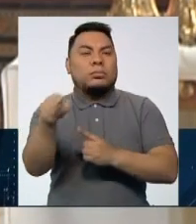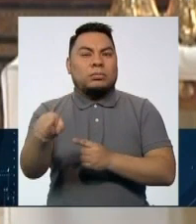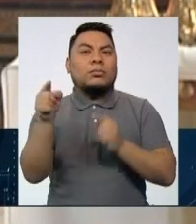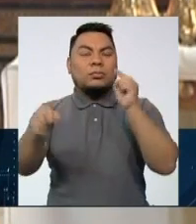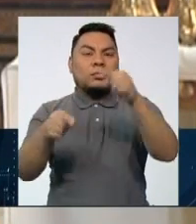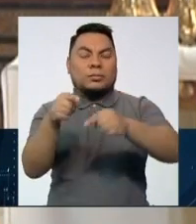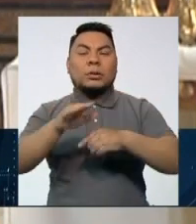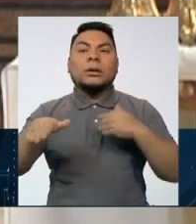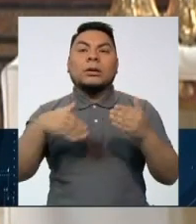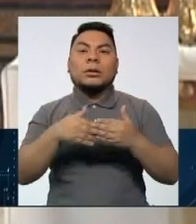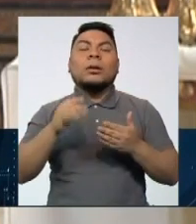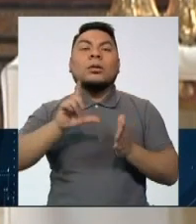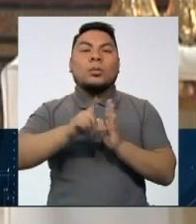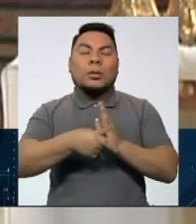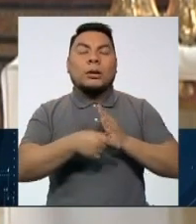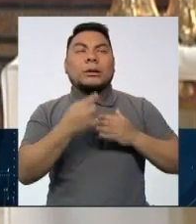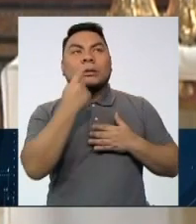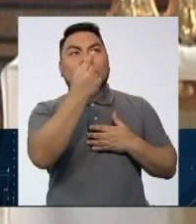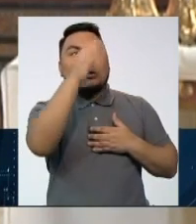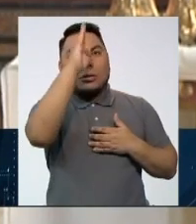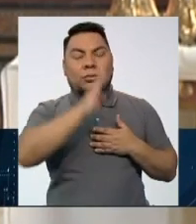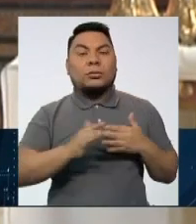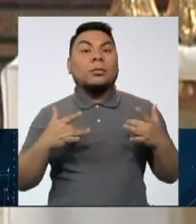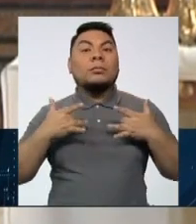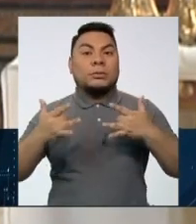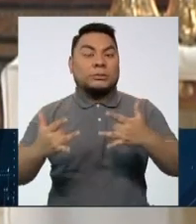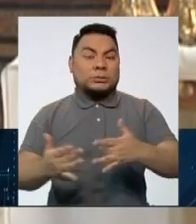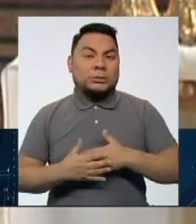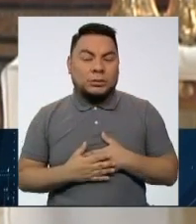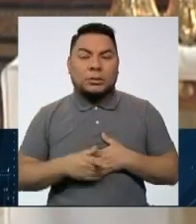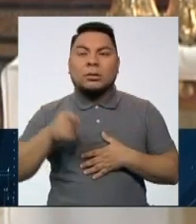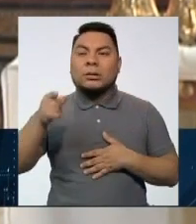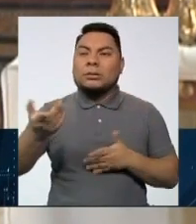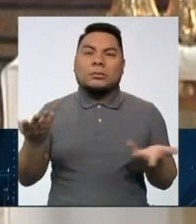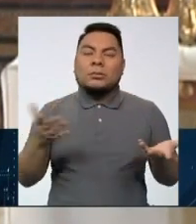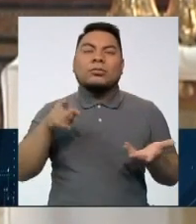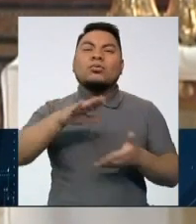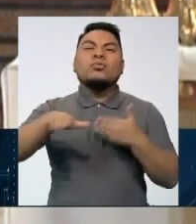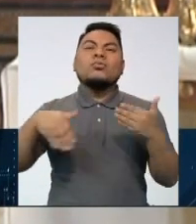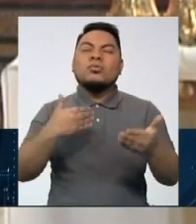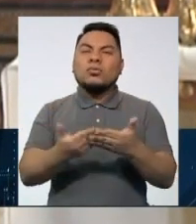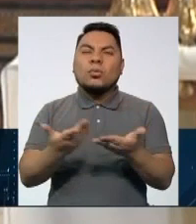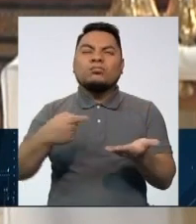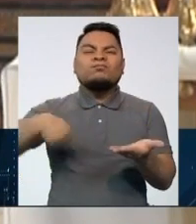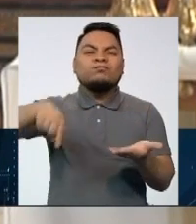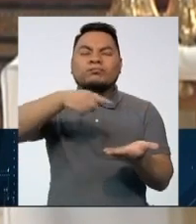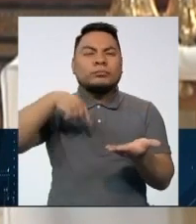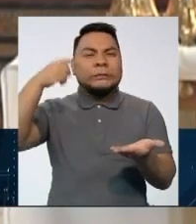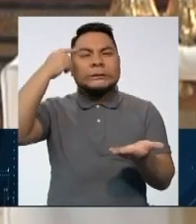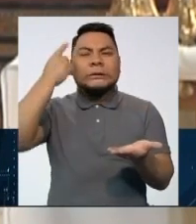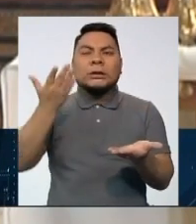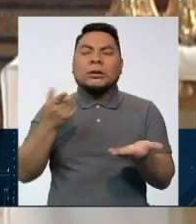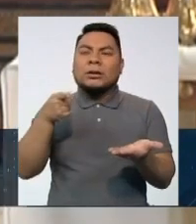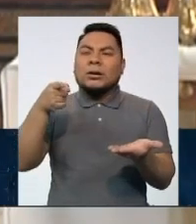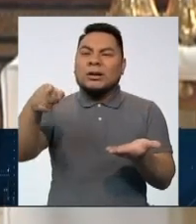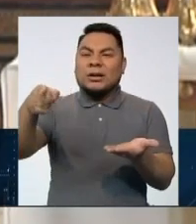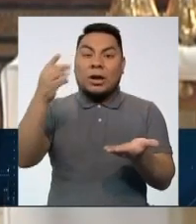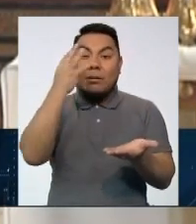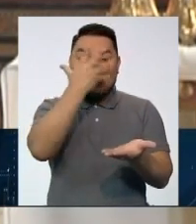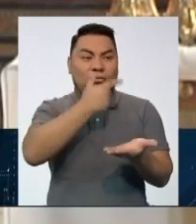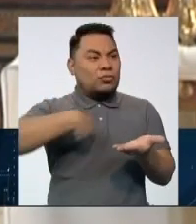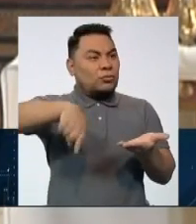hacer valer la misericordia sobre la mezquindad, la belleza sobre la nada.